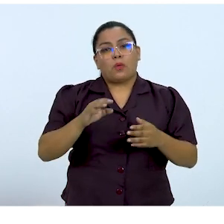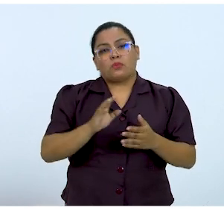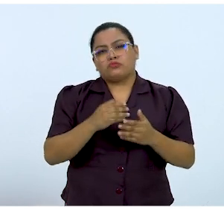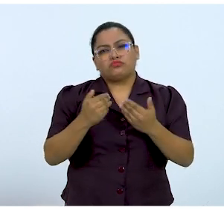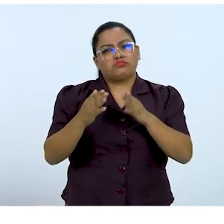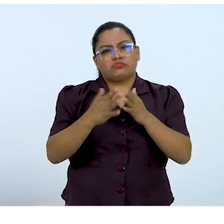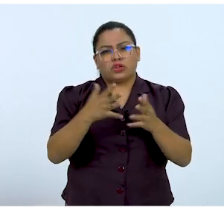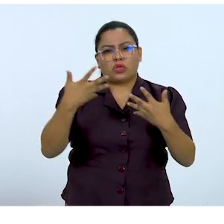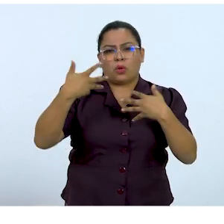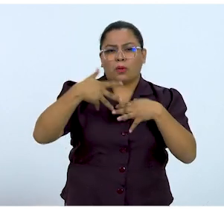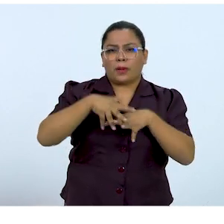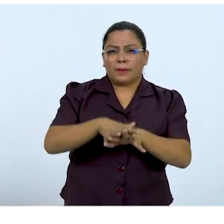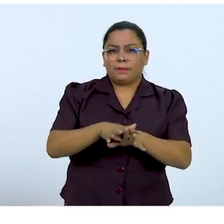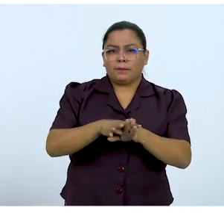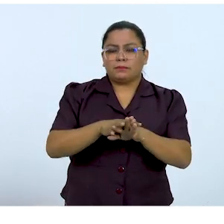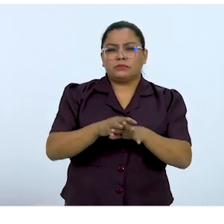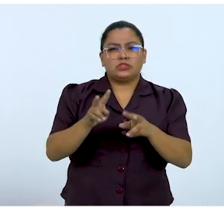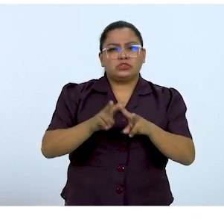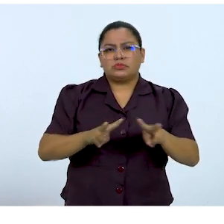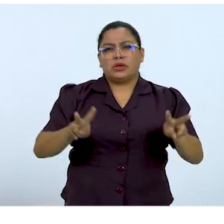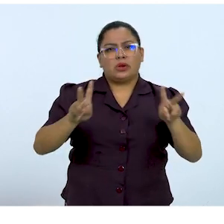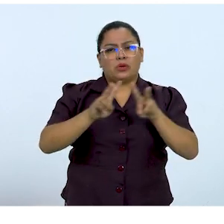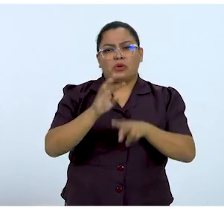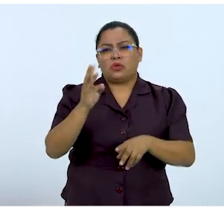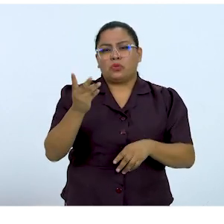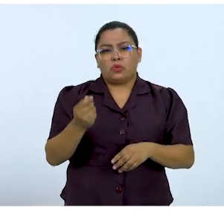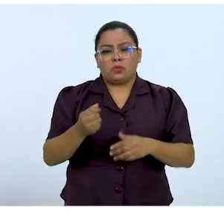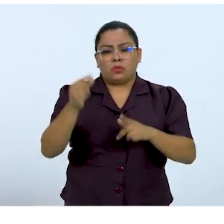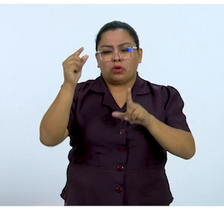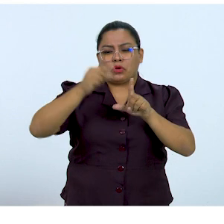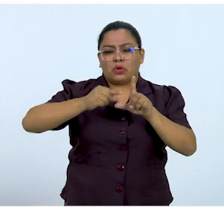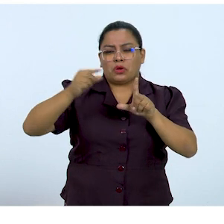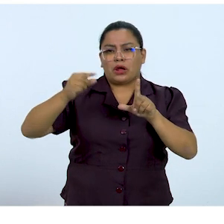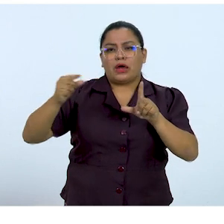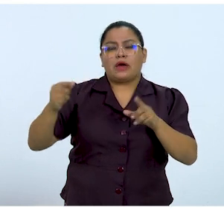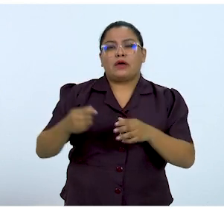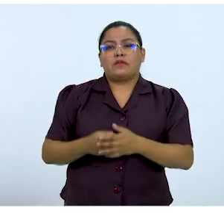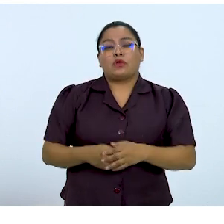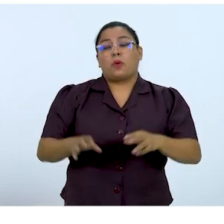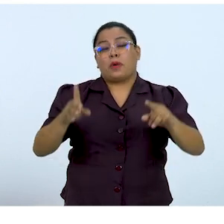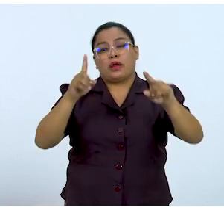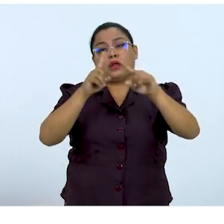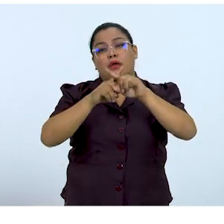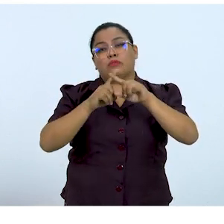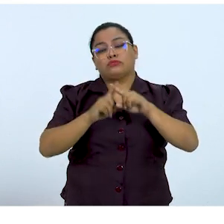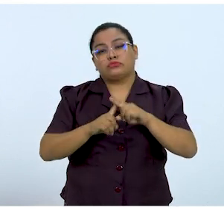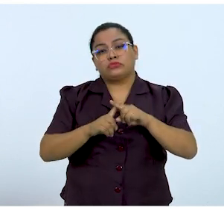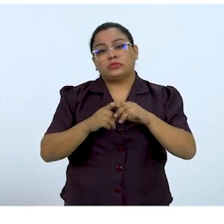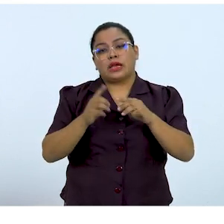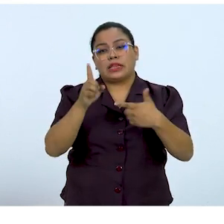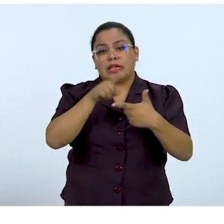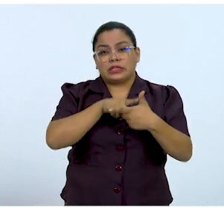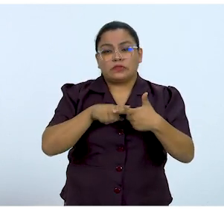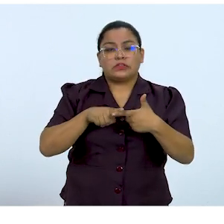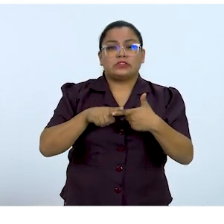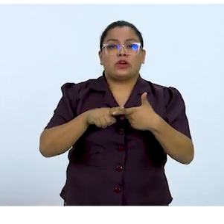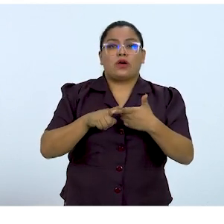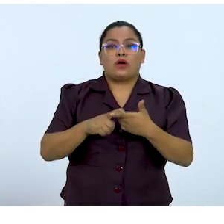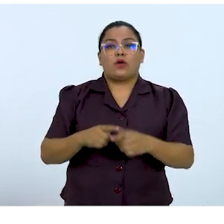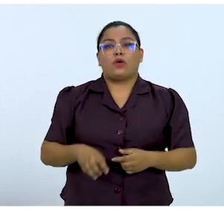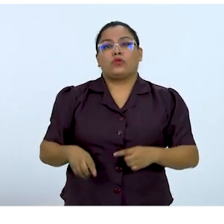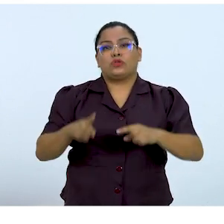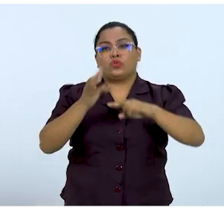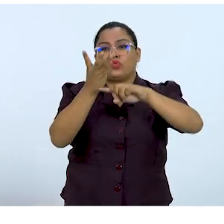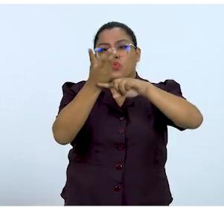residuo, operaciones combinadas y valor desconocido, gráfica de cinta para la multiplicación y la división,